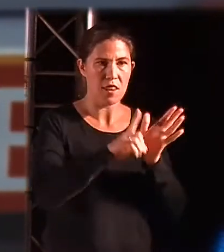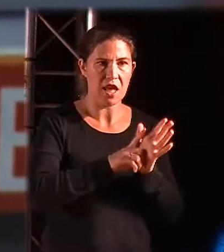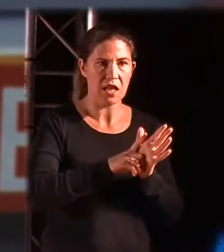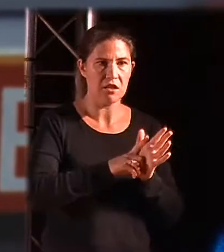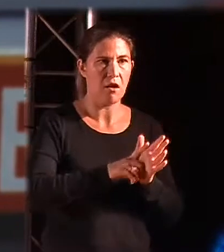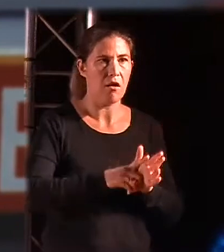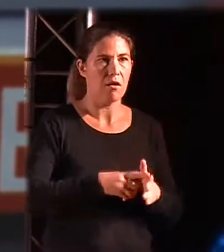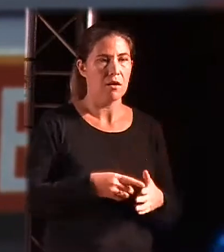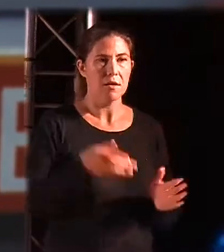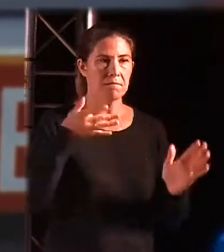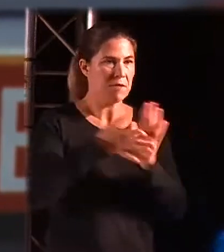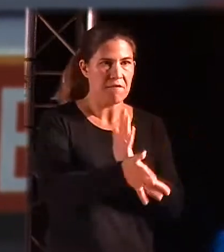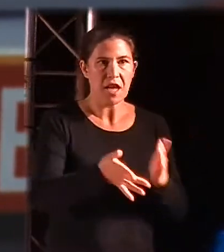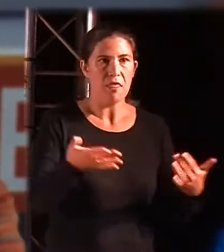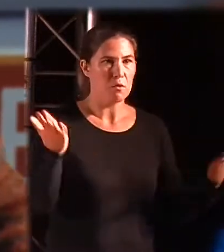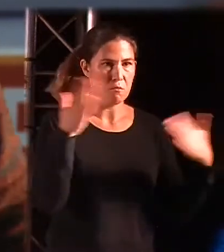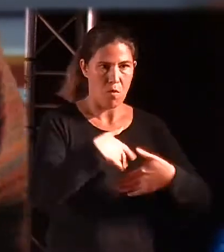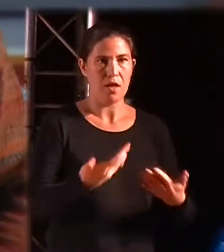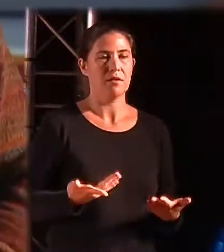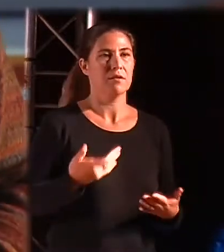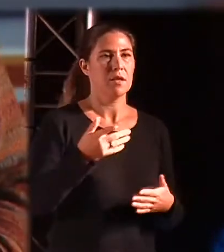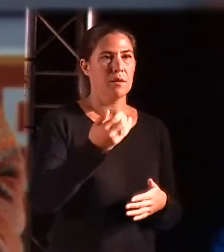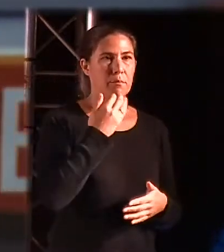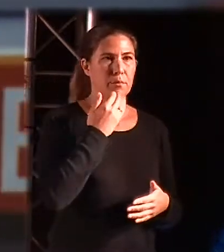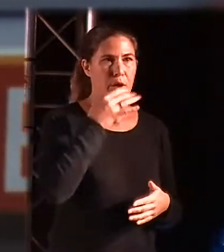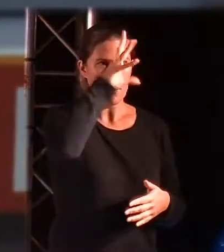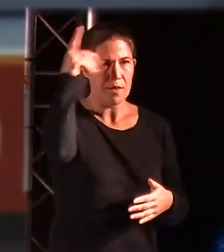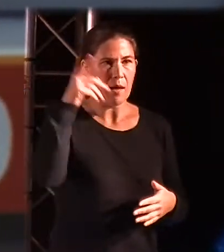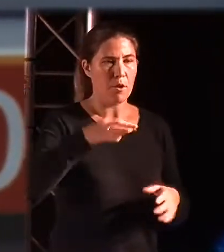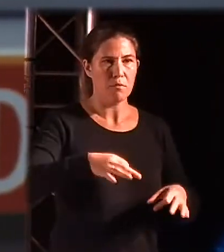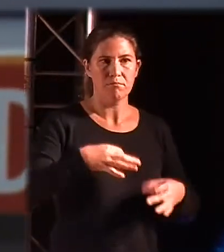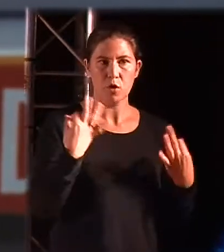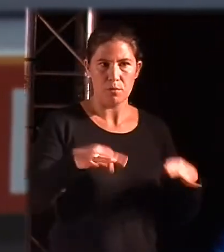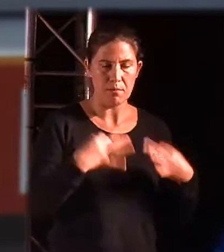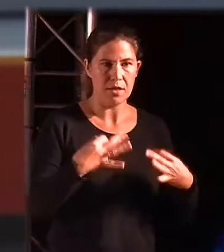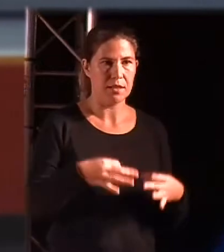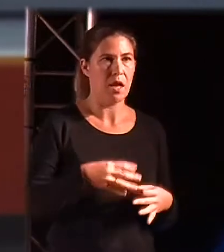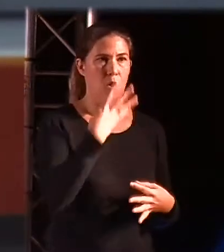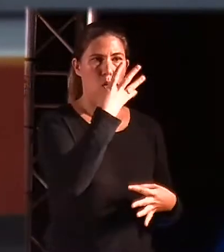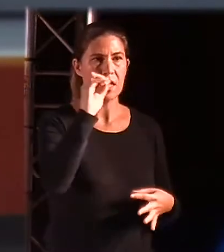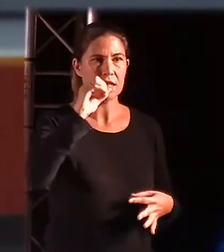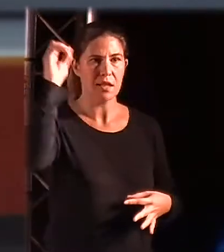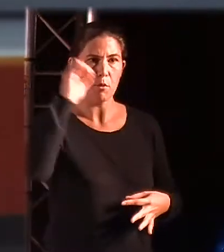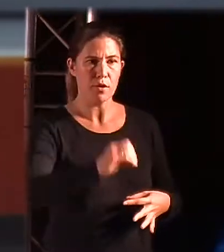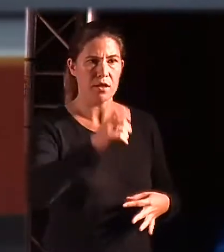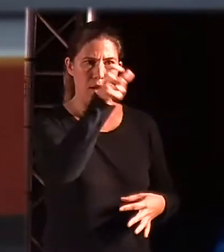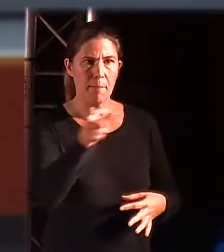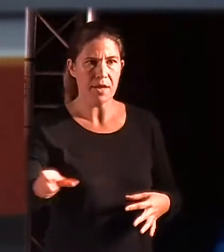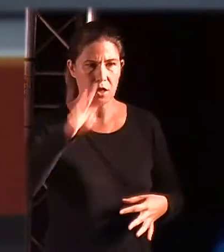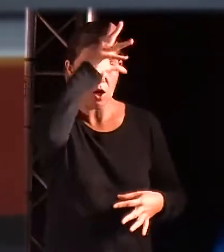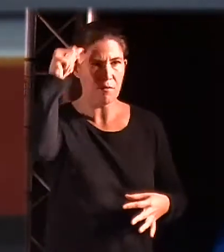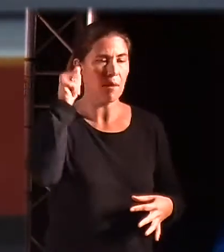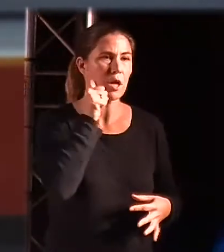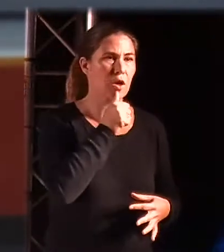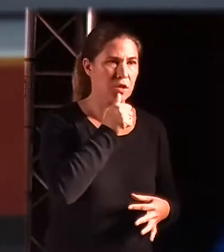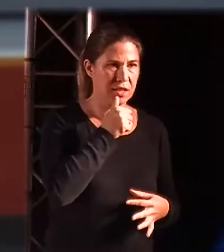sin sentido que olvidamos sistemáticamente. O sea, se ha visto que el 40% de la gente olvida la contraseña al cabo de una semana.